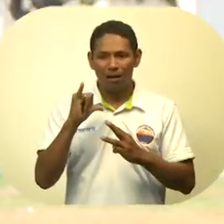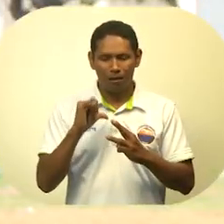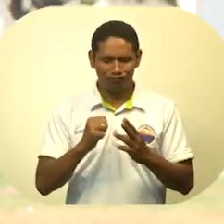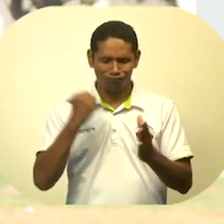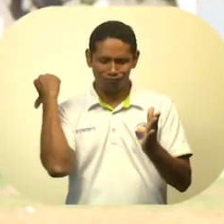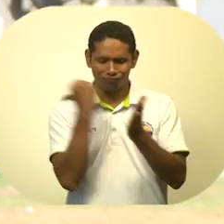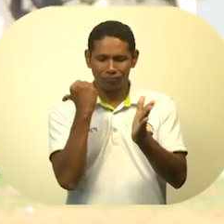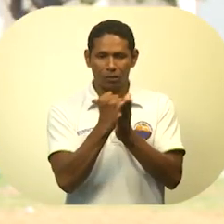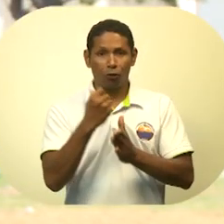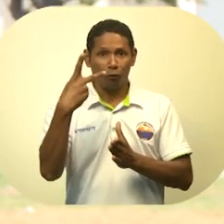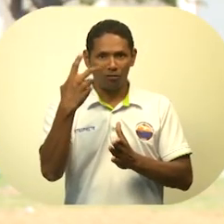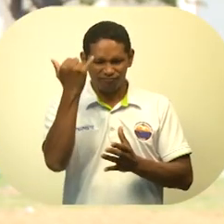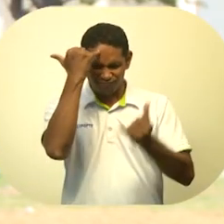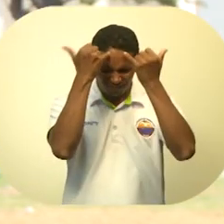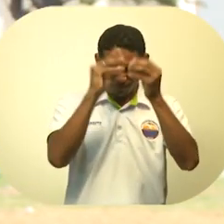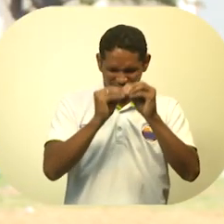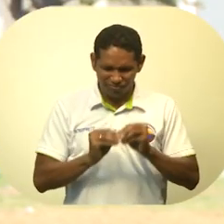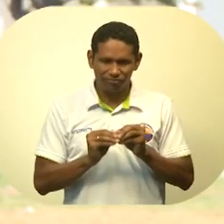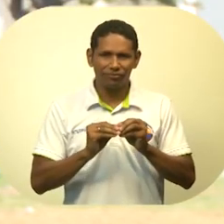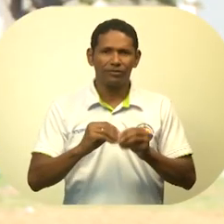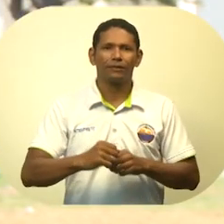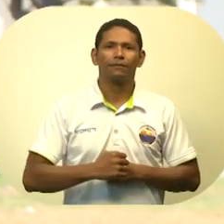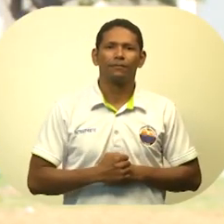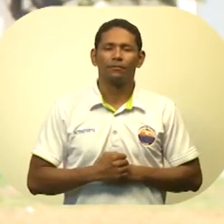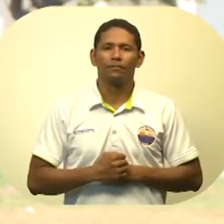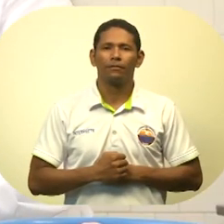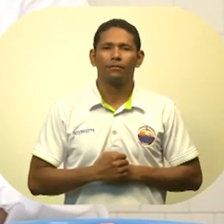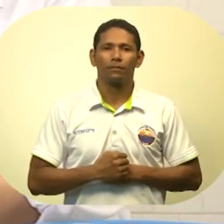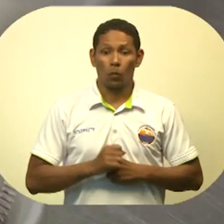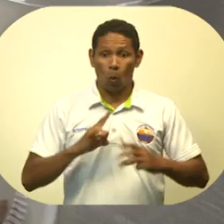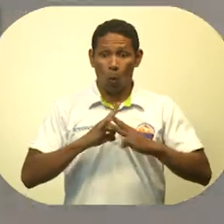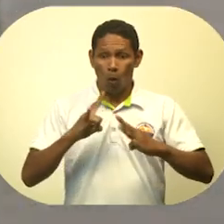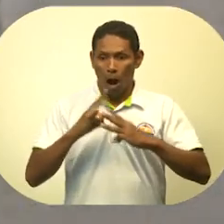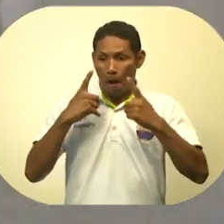La Universidad del Magdalena obtuvo segunda patente de invención.